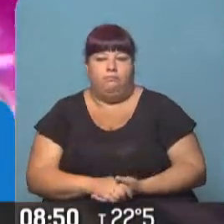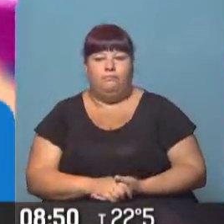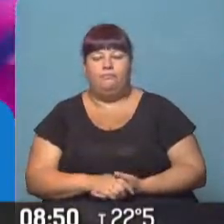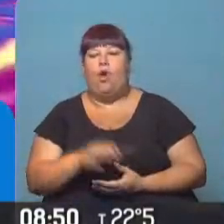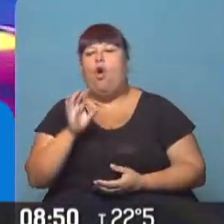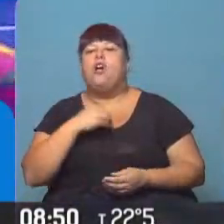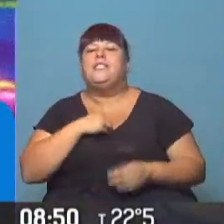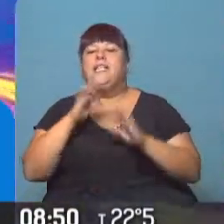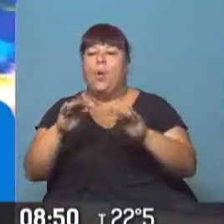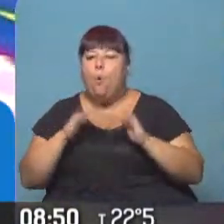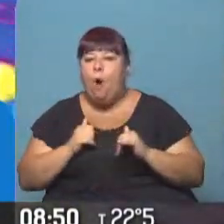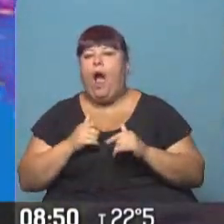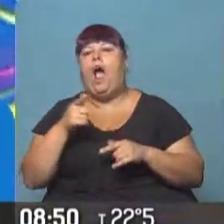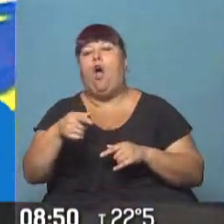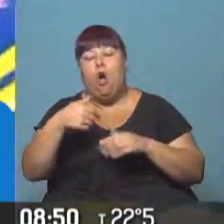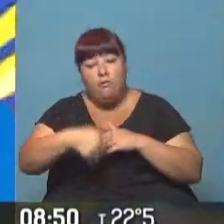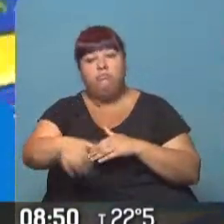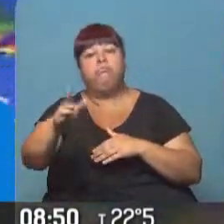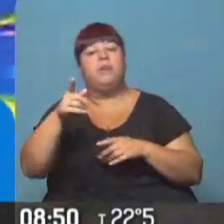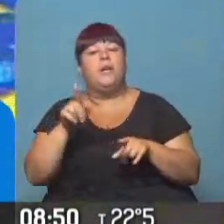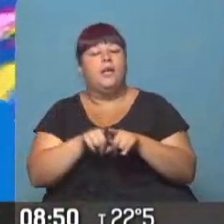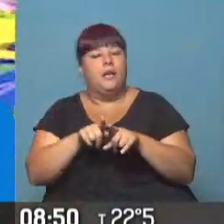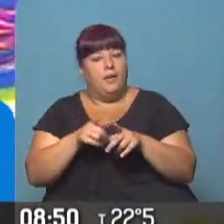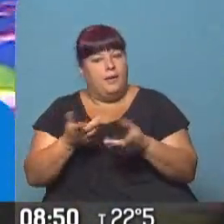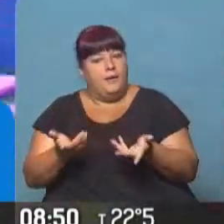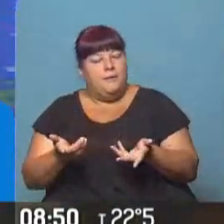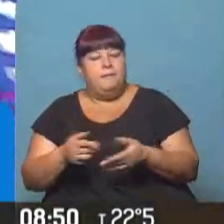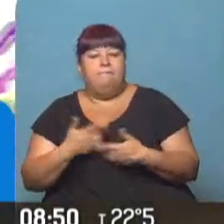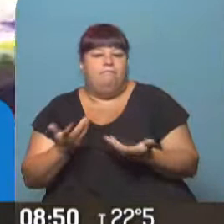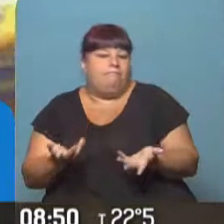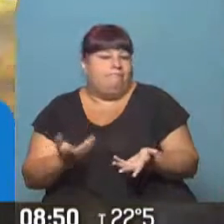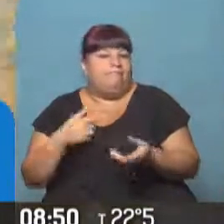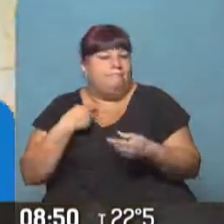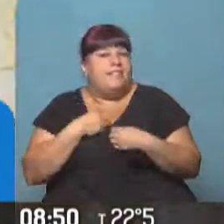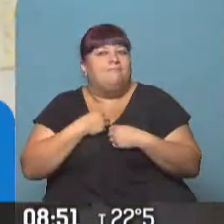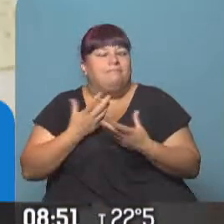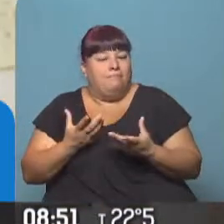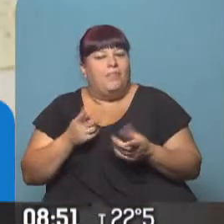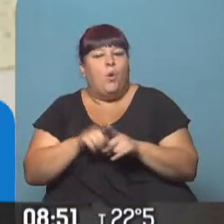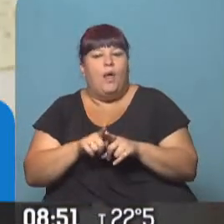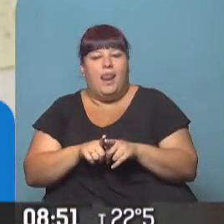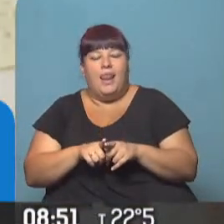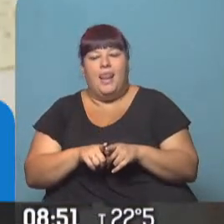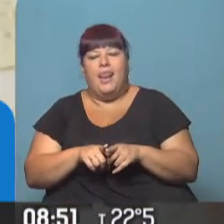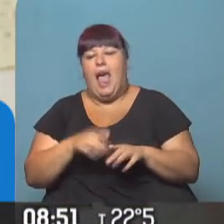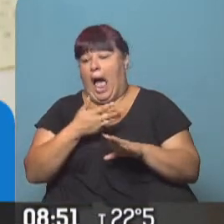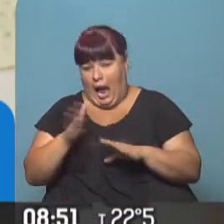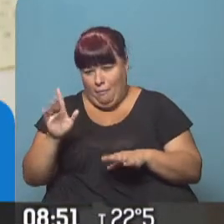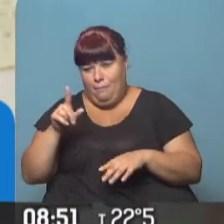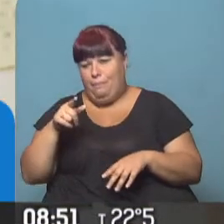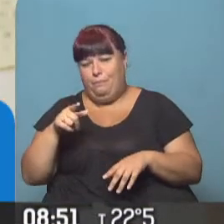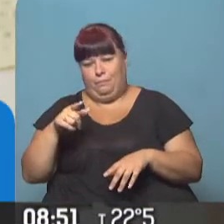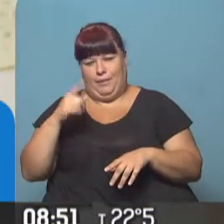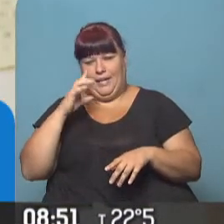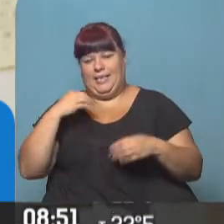o siente lo mismo, o a partir de esto le, no sé, le empieza a pasar algo, es como que, más allá de que no te lo,